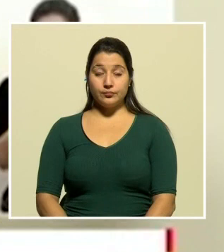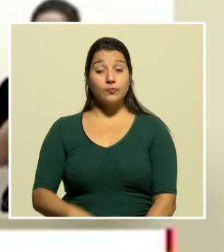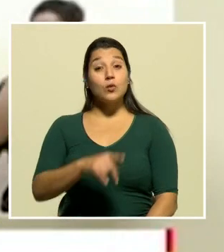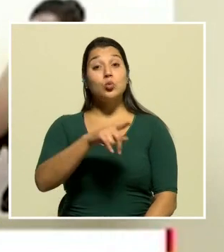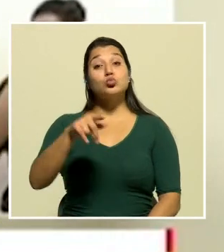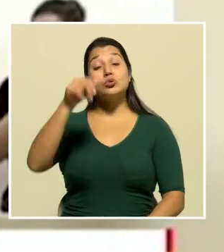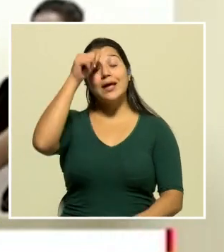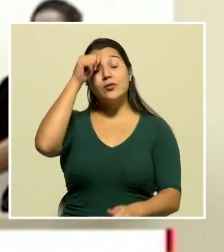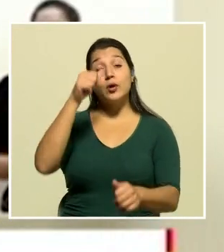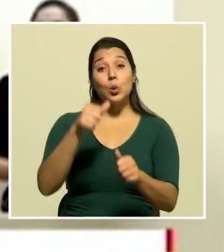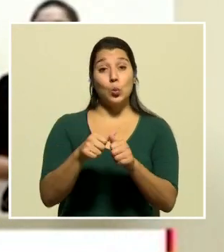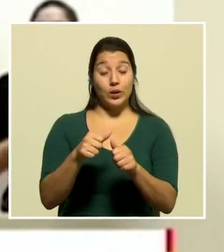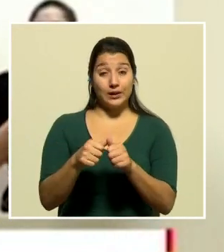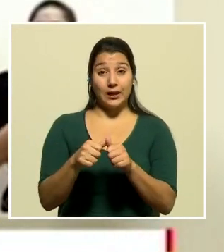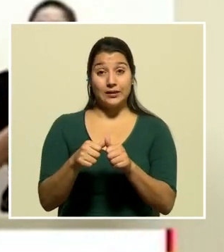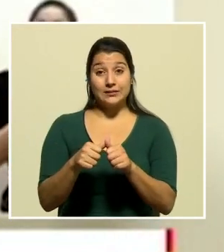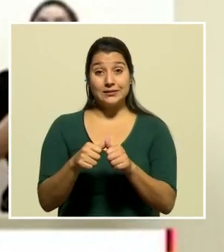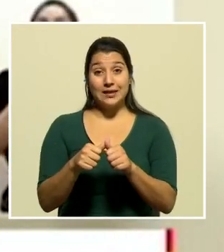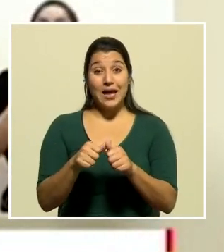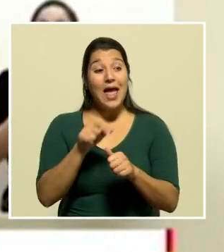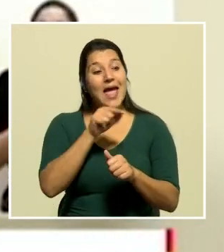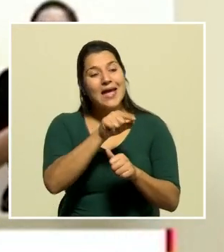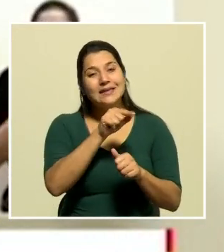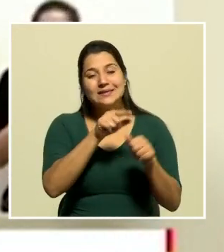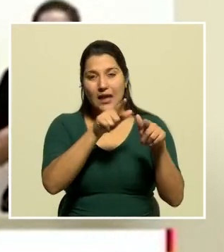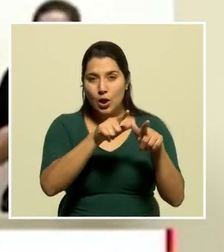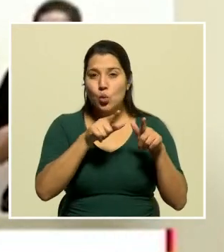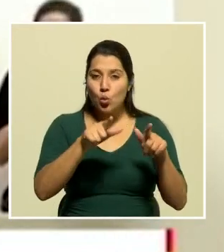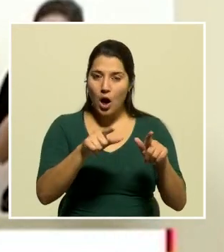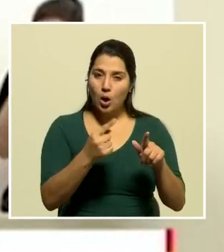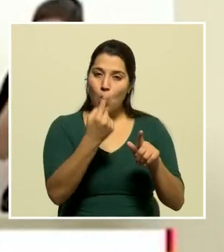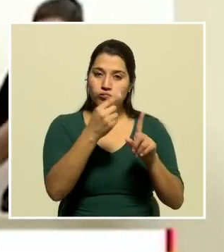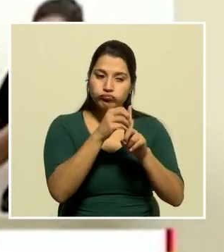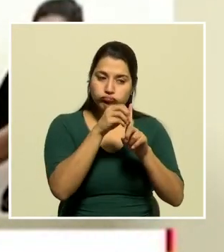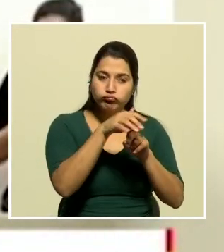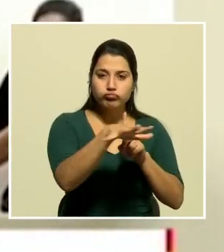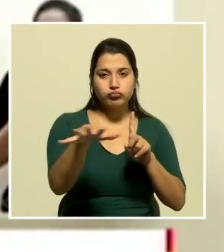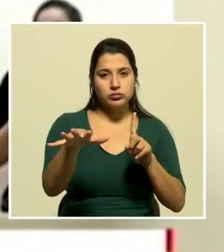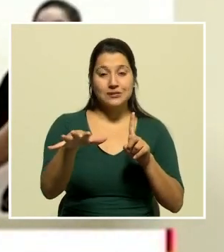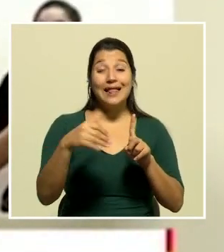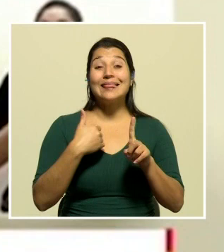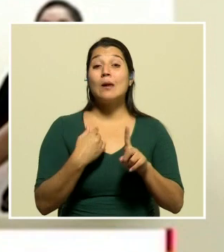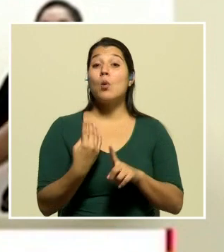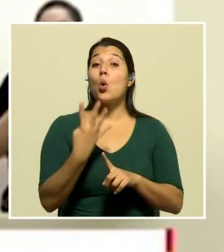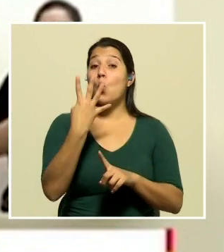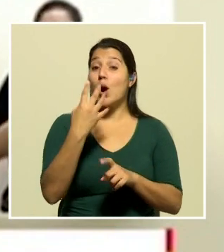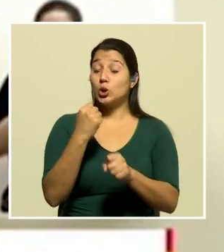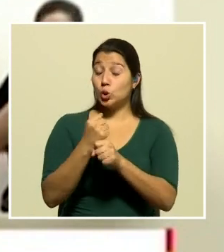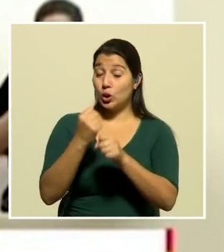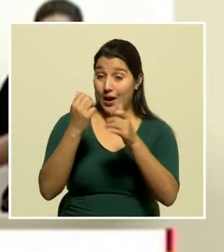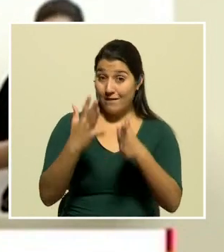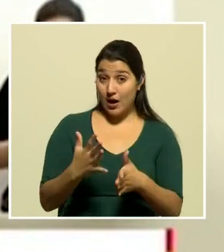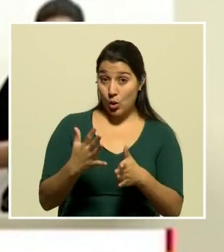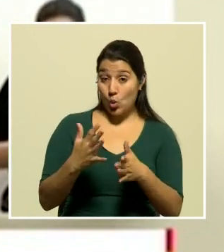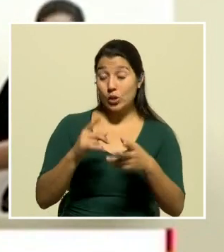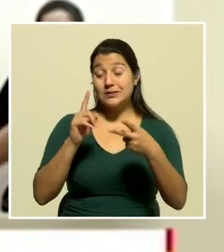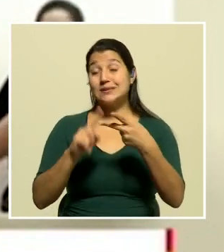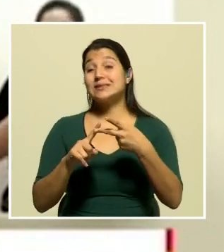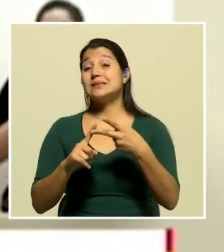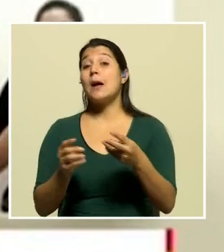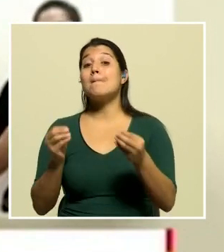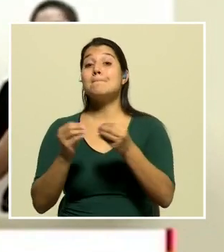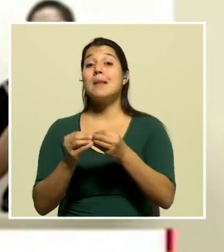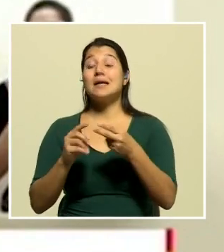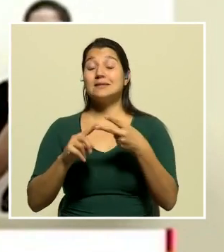Recordemos que es uno de los clusters que hemos identificado. Tenemos 4 funcionarios y